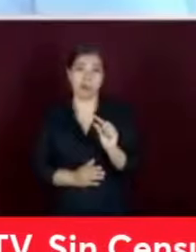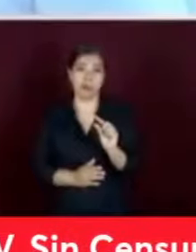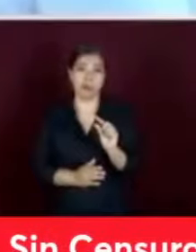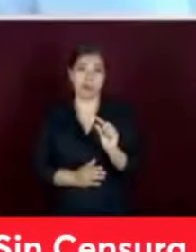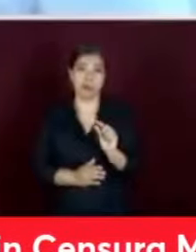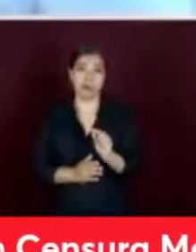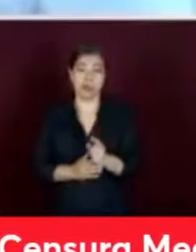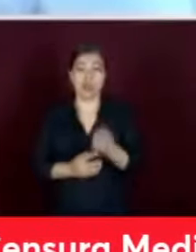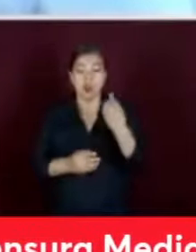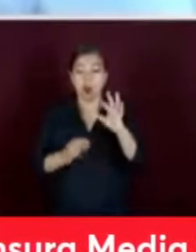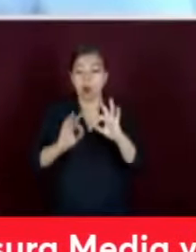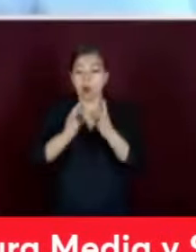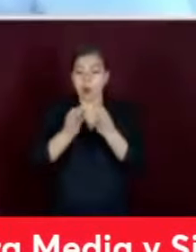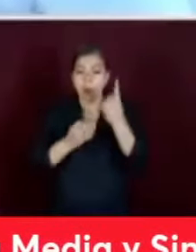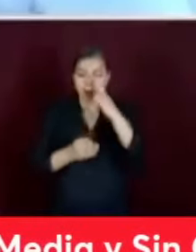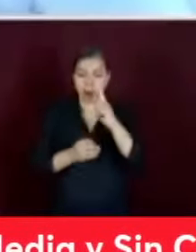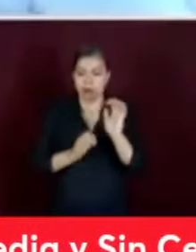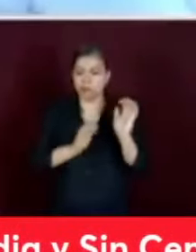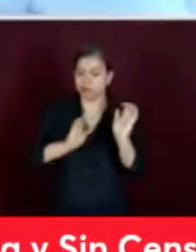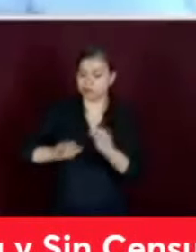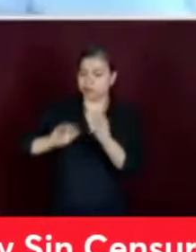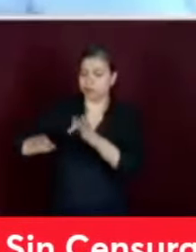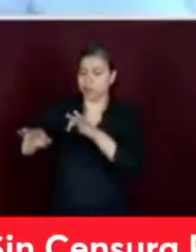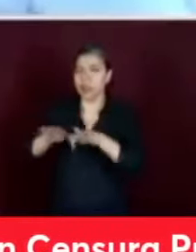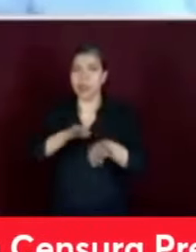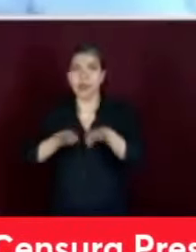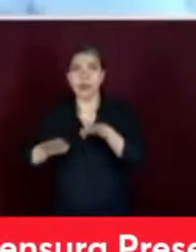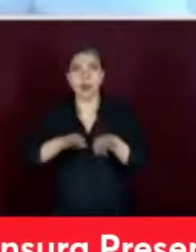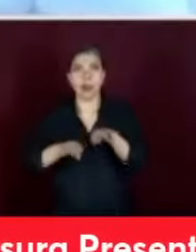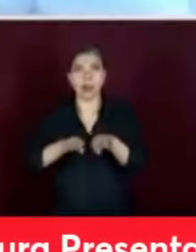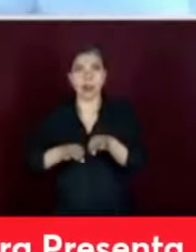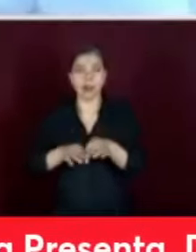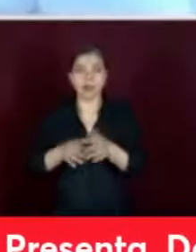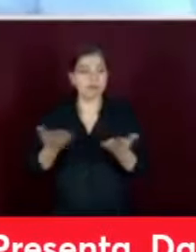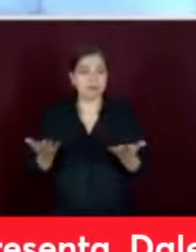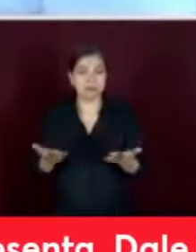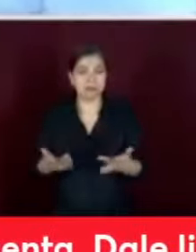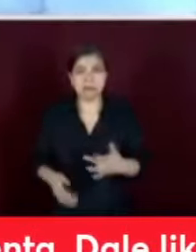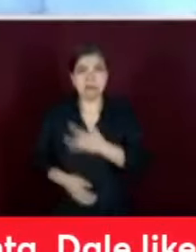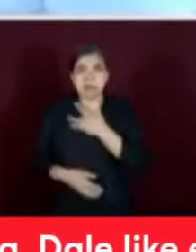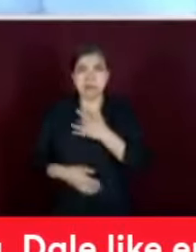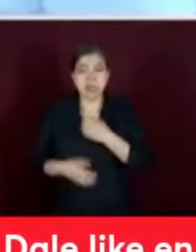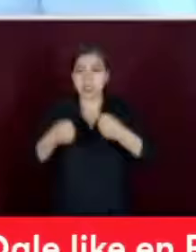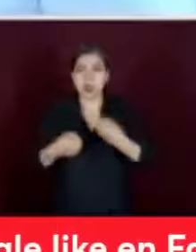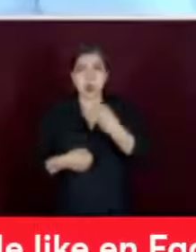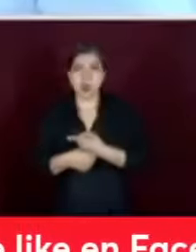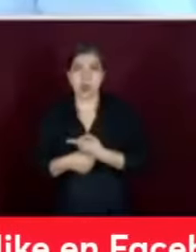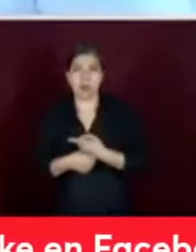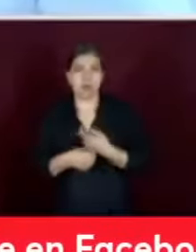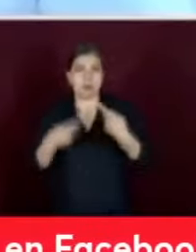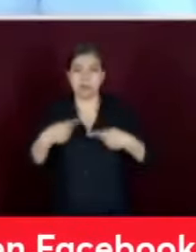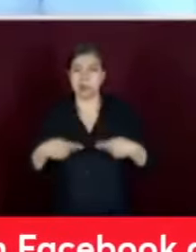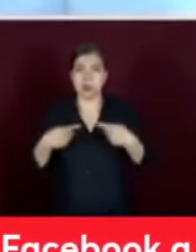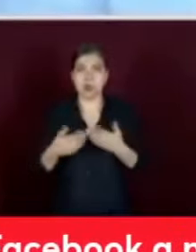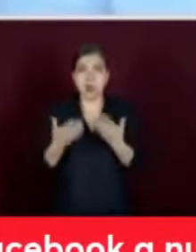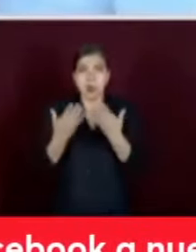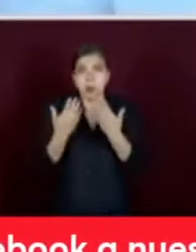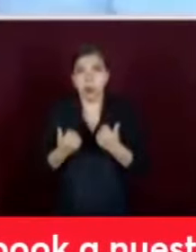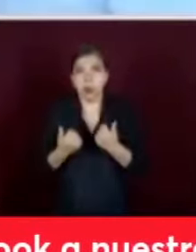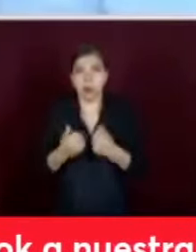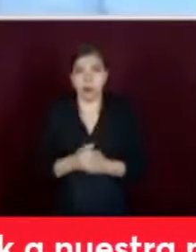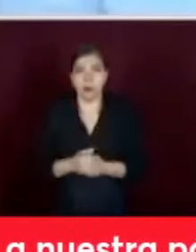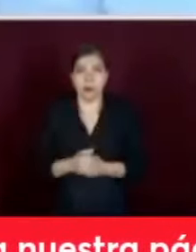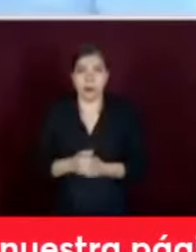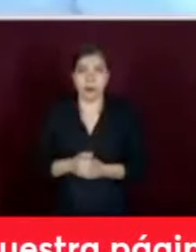formas de contratación que acabaron con la seguridad social. Trajo